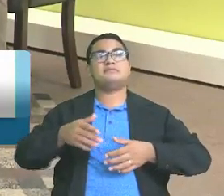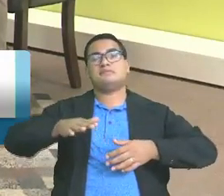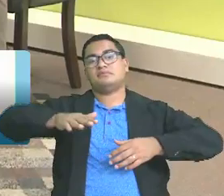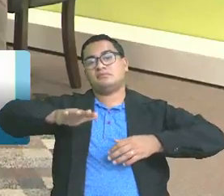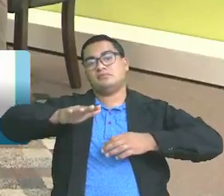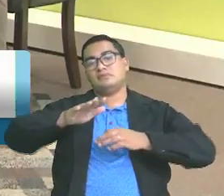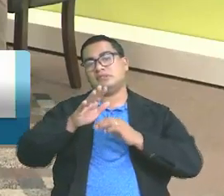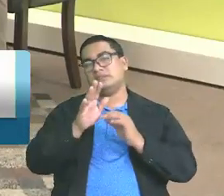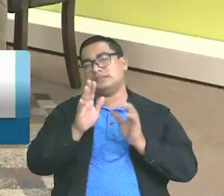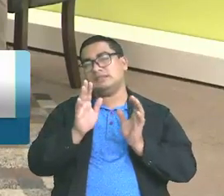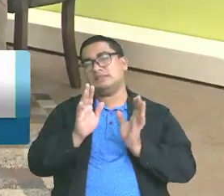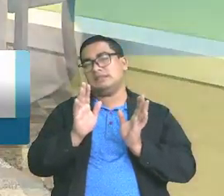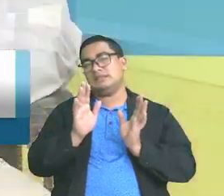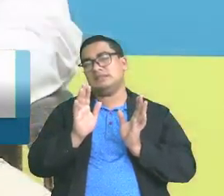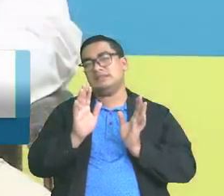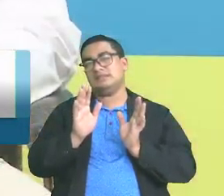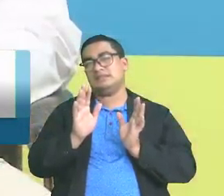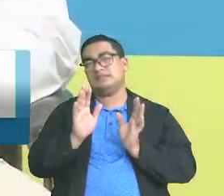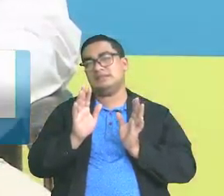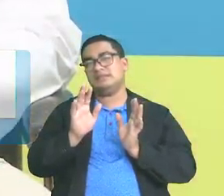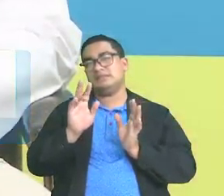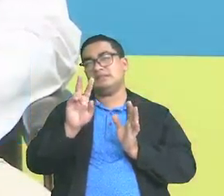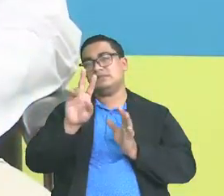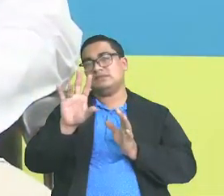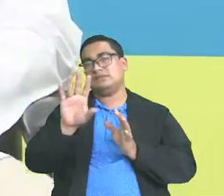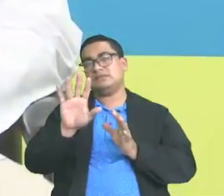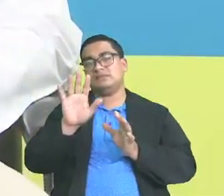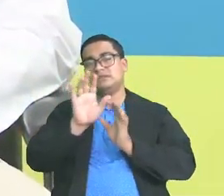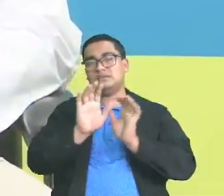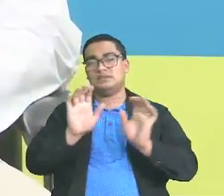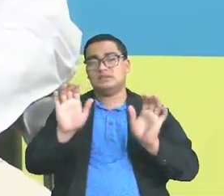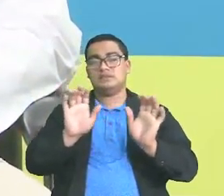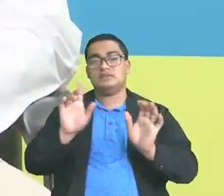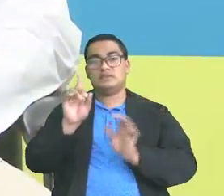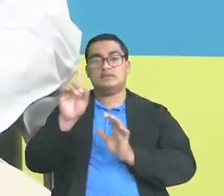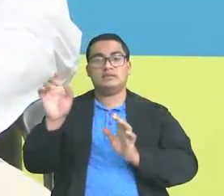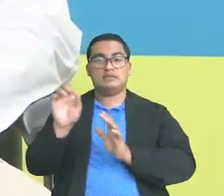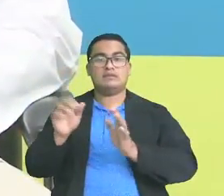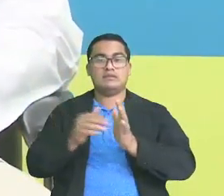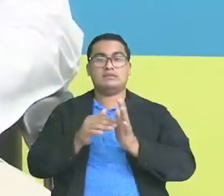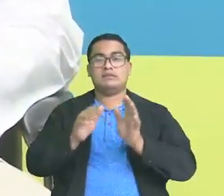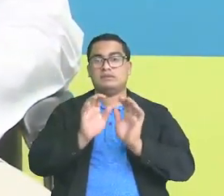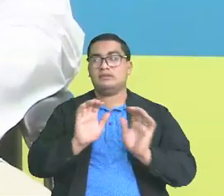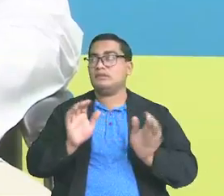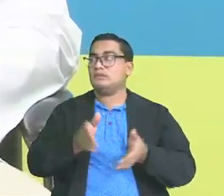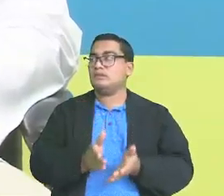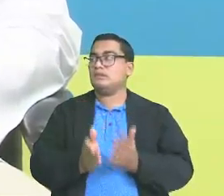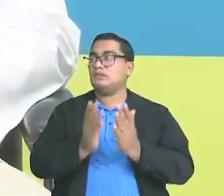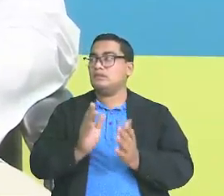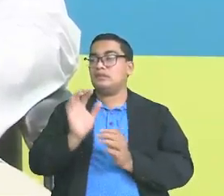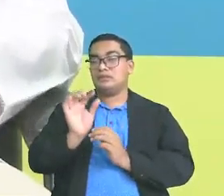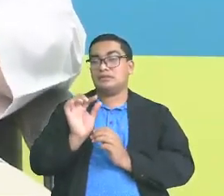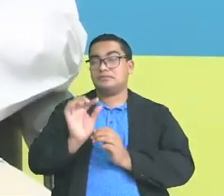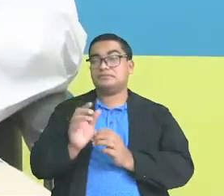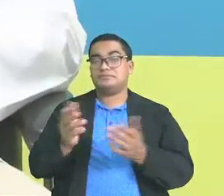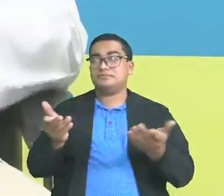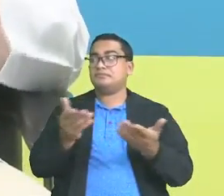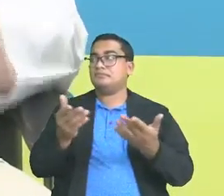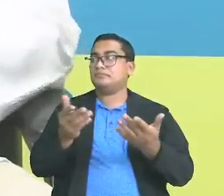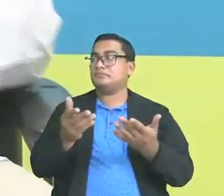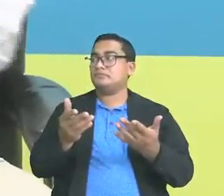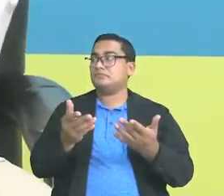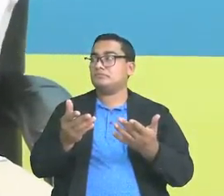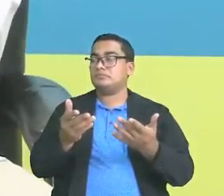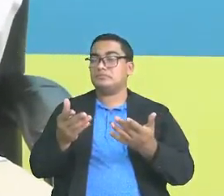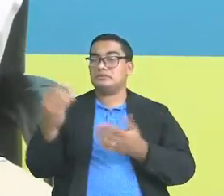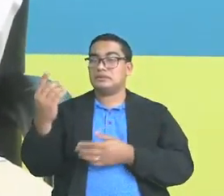aproximadamente en 1 a 25 de cada 100,000 nacidos vivos. Uh-huh. ¿Ya? Es poco. Es poco. Y la frecuencia, sí, de lado es